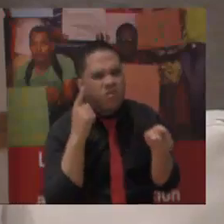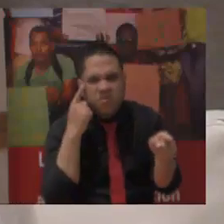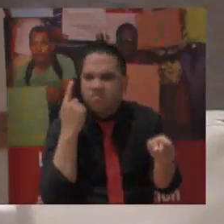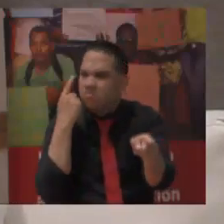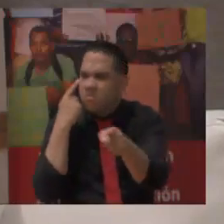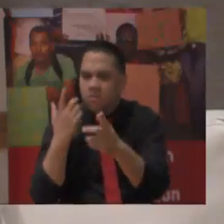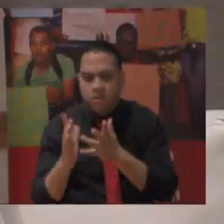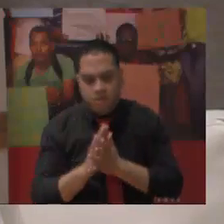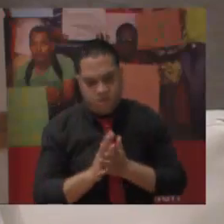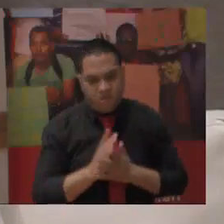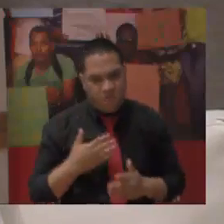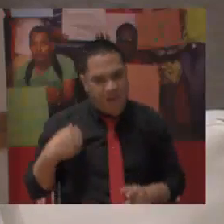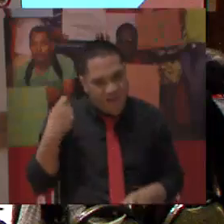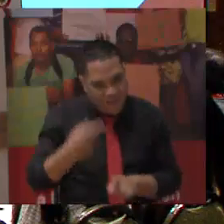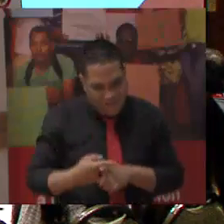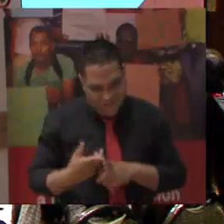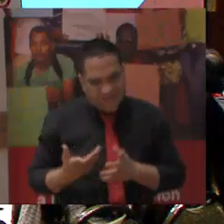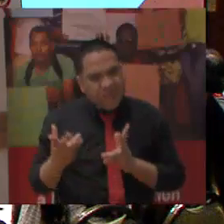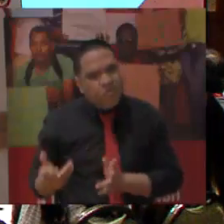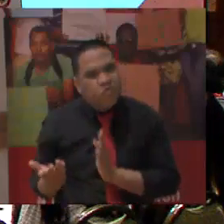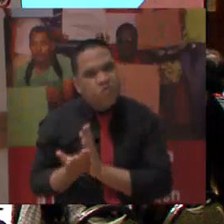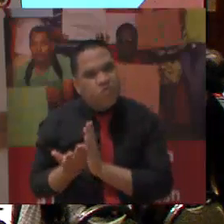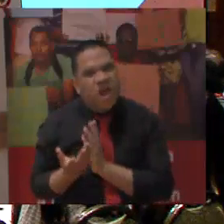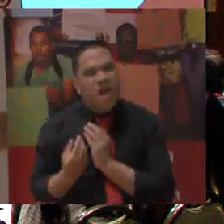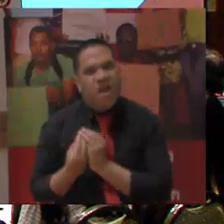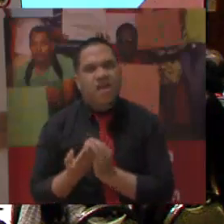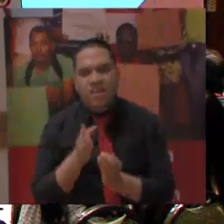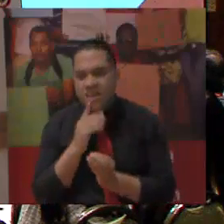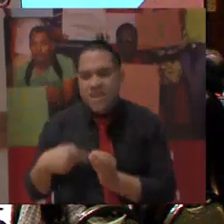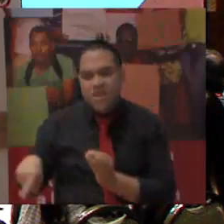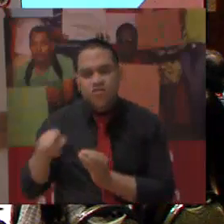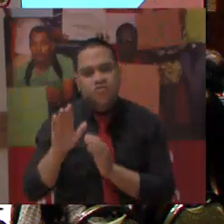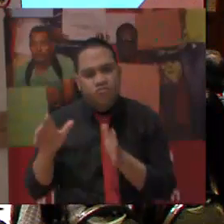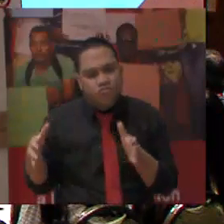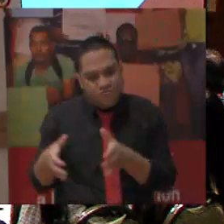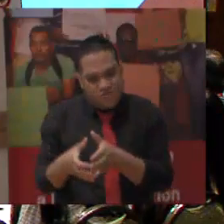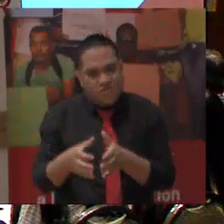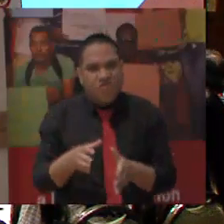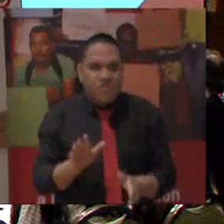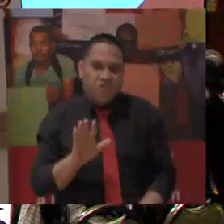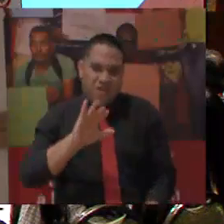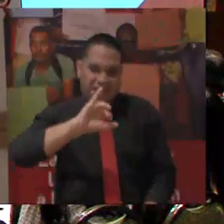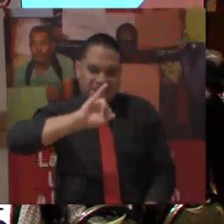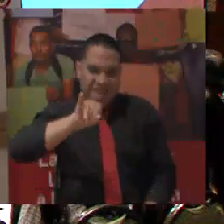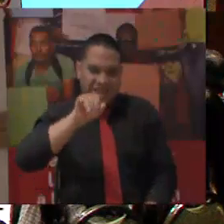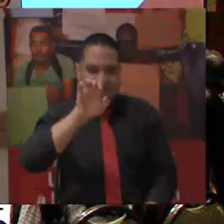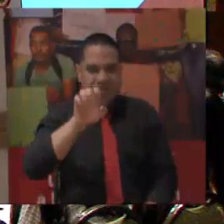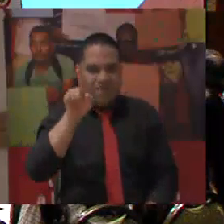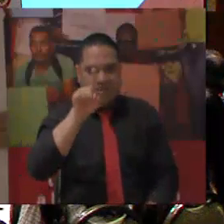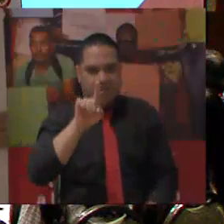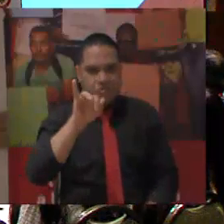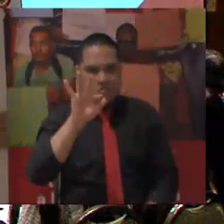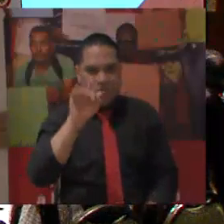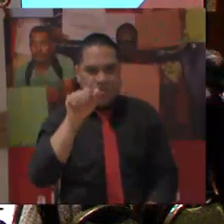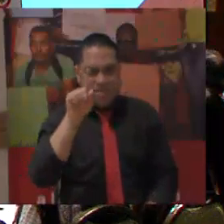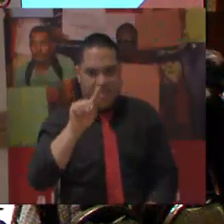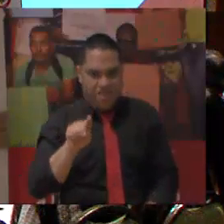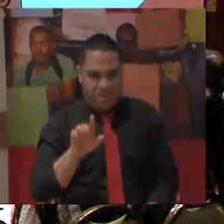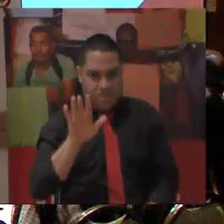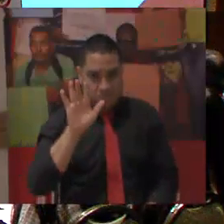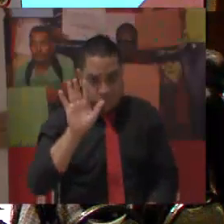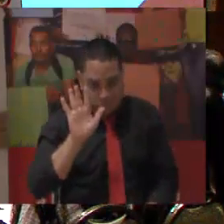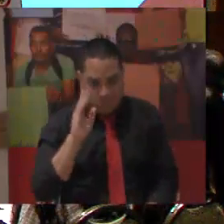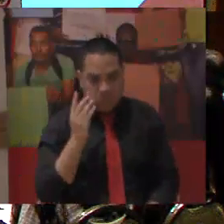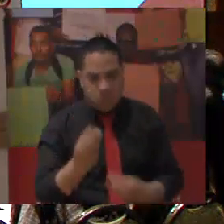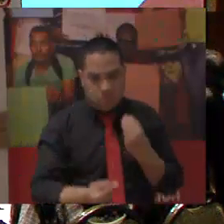Yo estudié con los jesuitas y gracias a Dios tengo una especial sensibilidad por lo social. En eso me